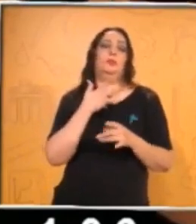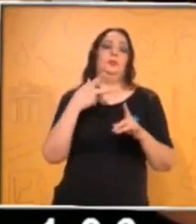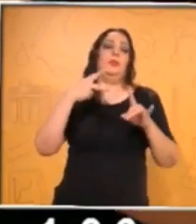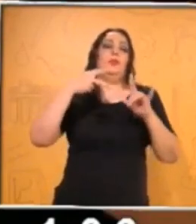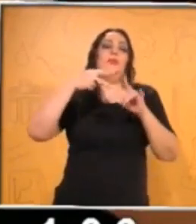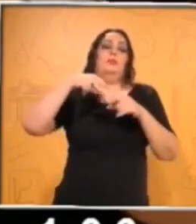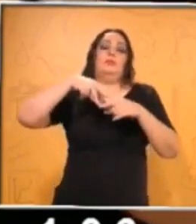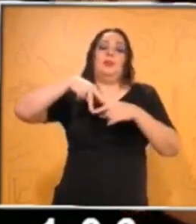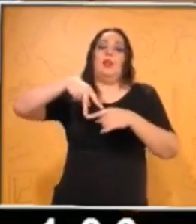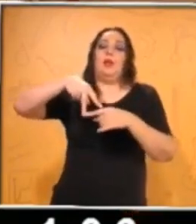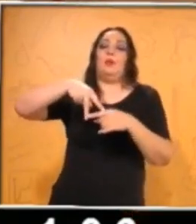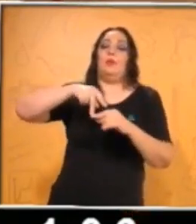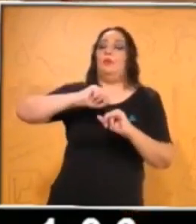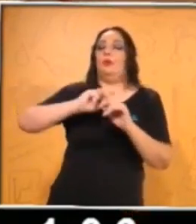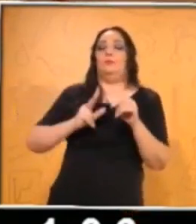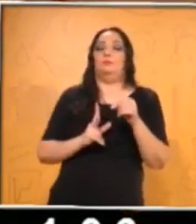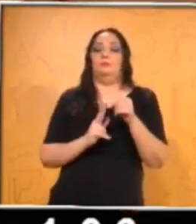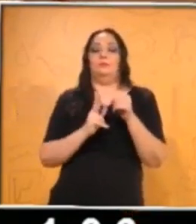lo recortamos.